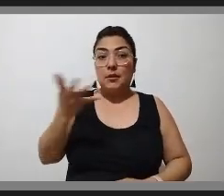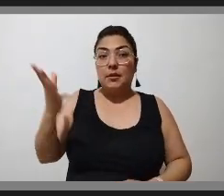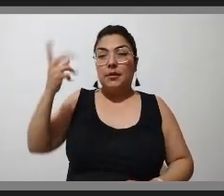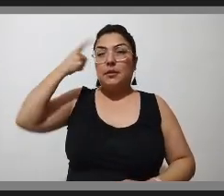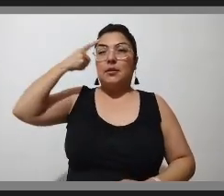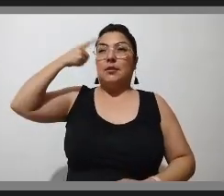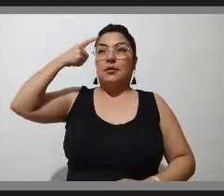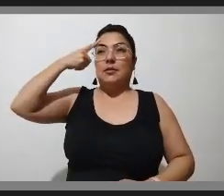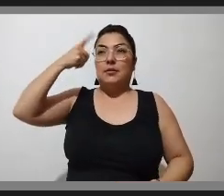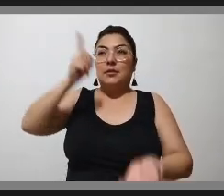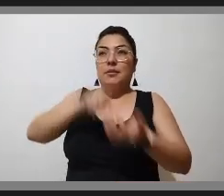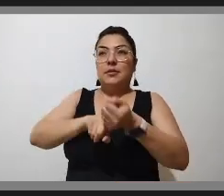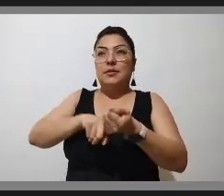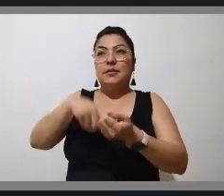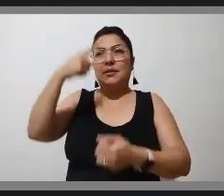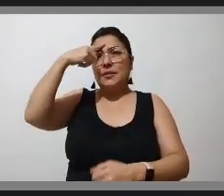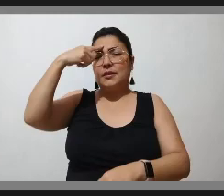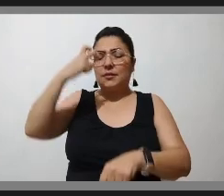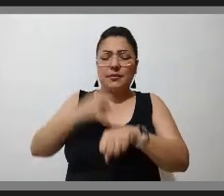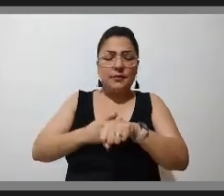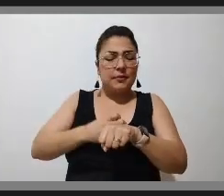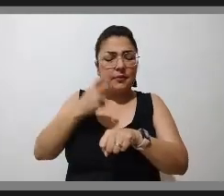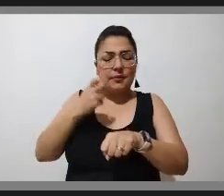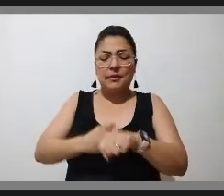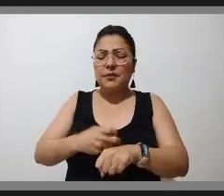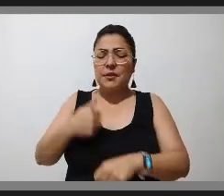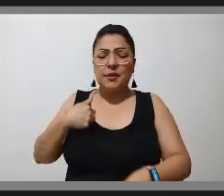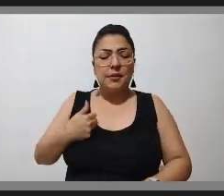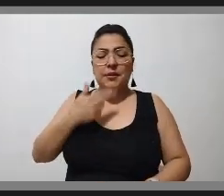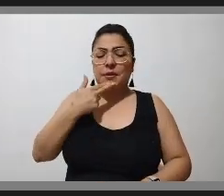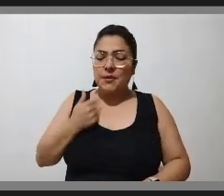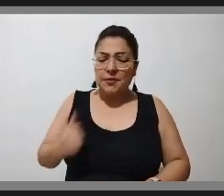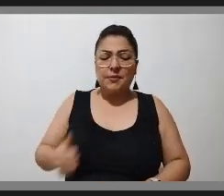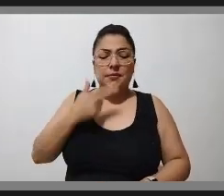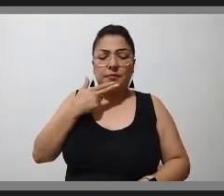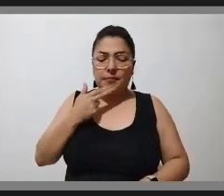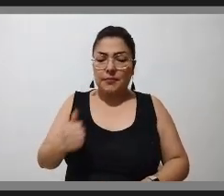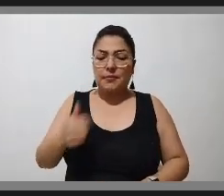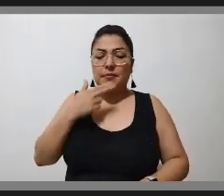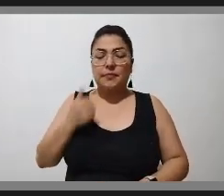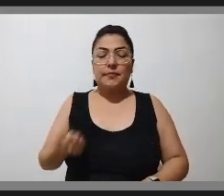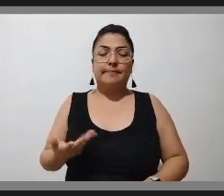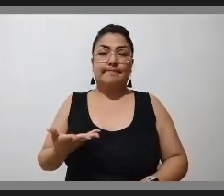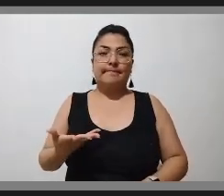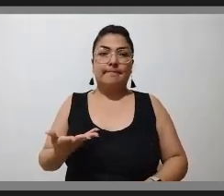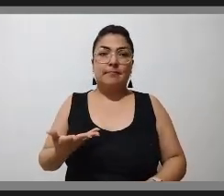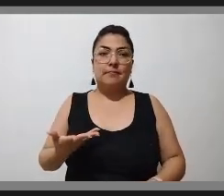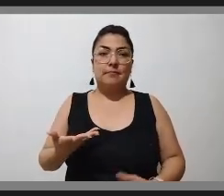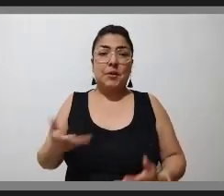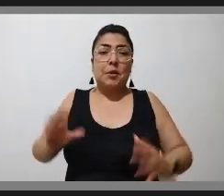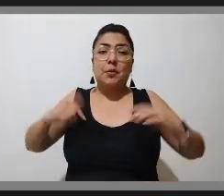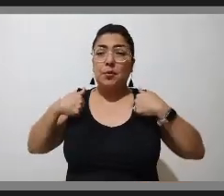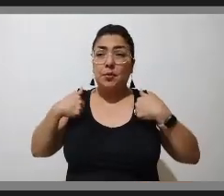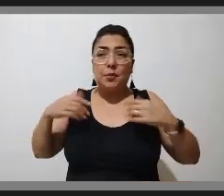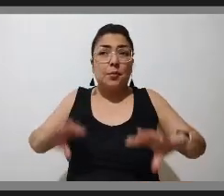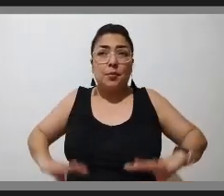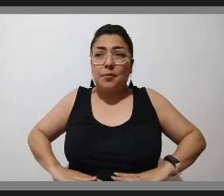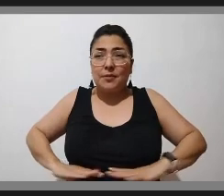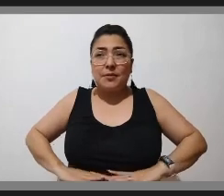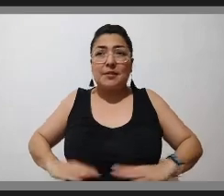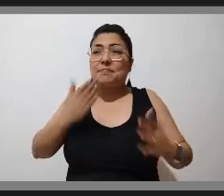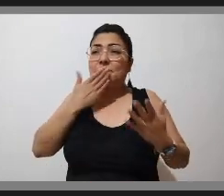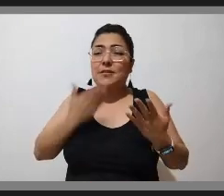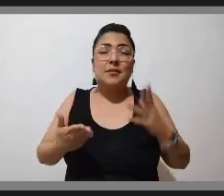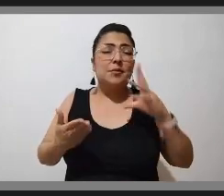es autoimpuesta. Y eso es lo que a ella no le permite llegar a estos puestos. Creen que no tienen